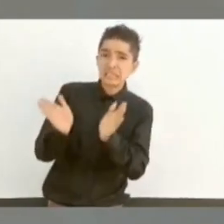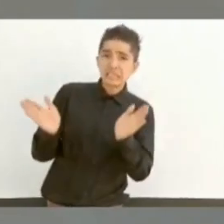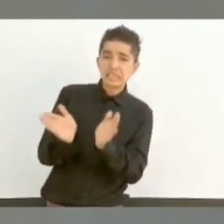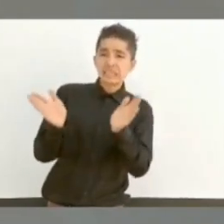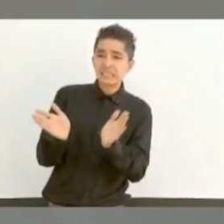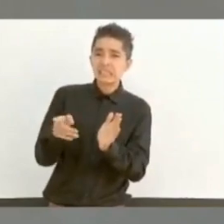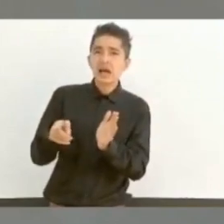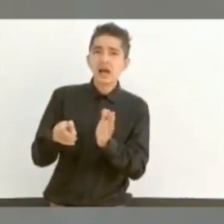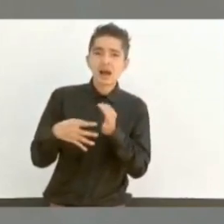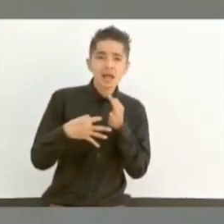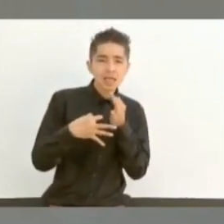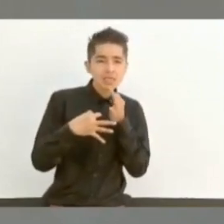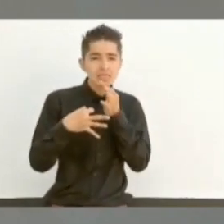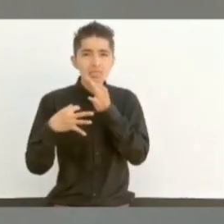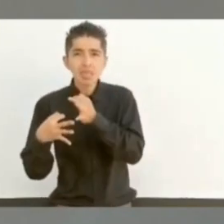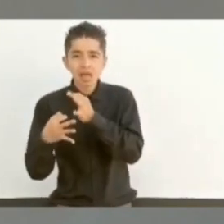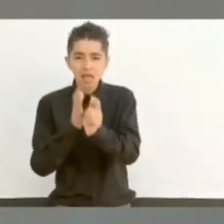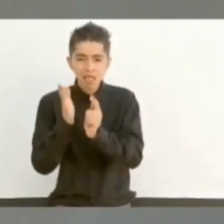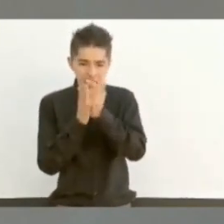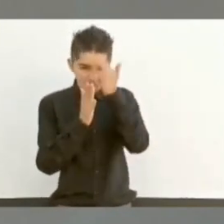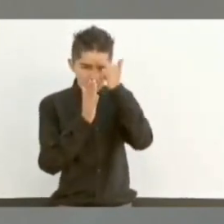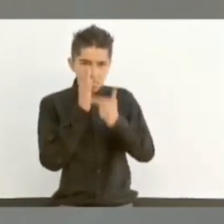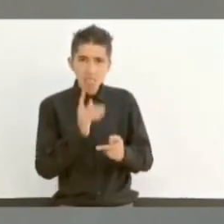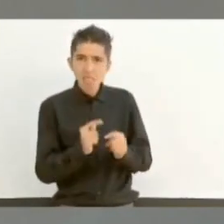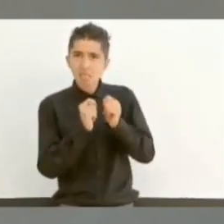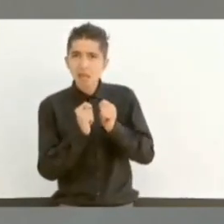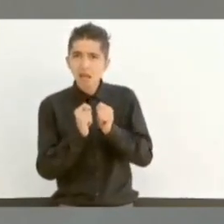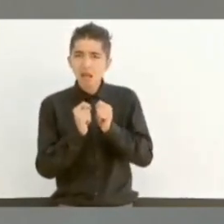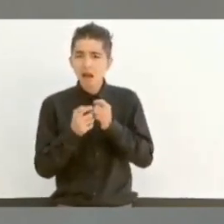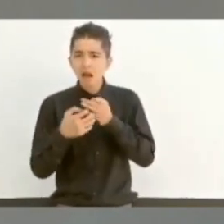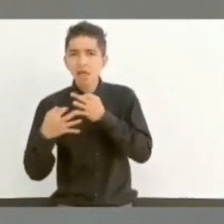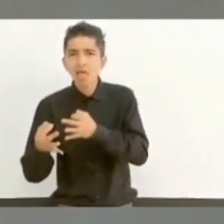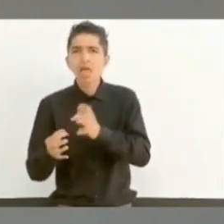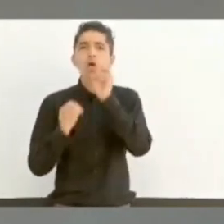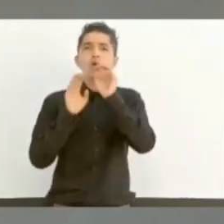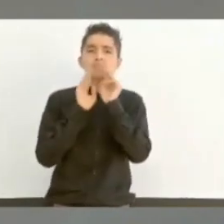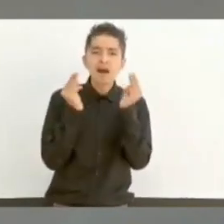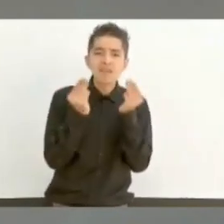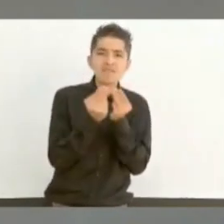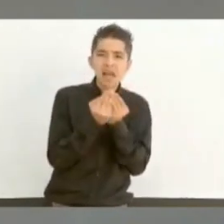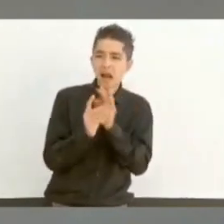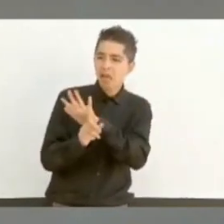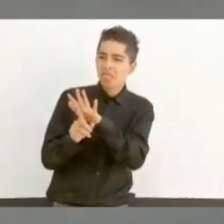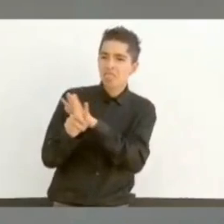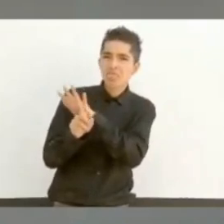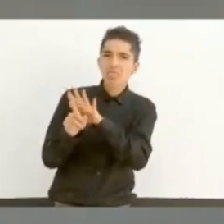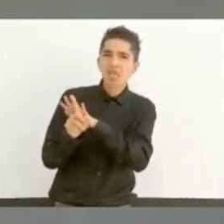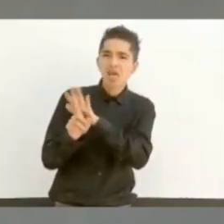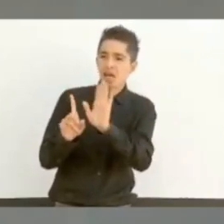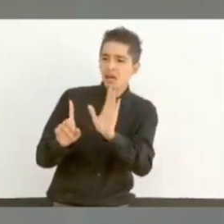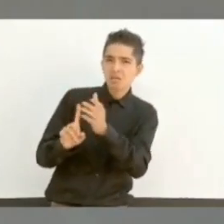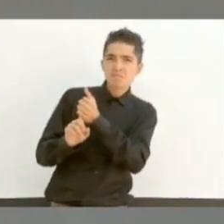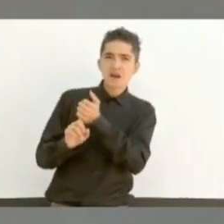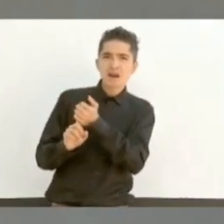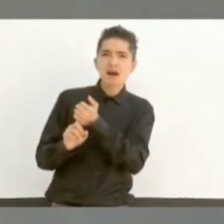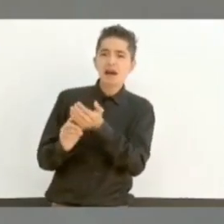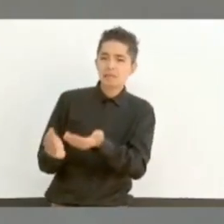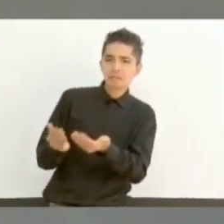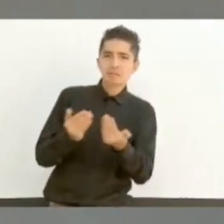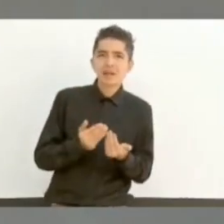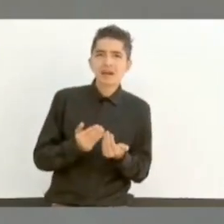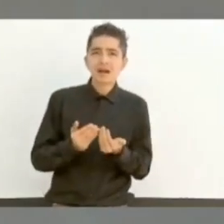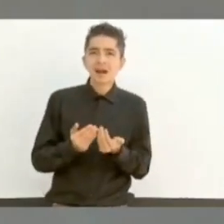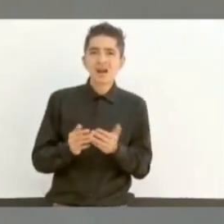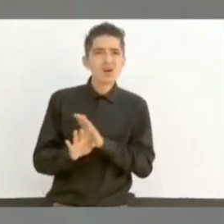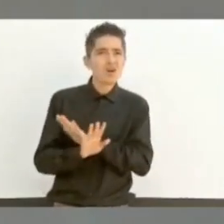el camino de las conductas antisociales y que no sean enganchados por las bandas de